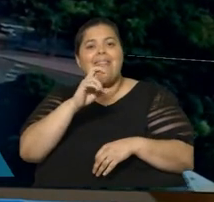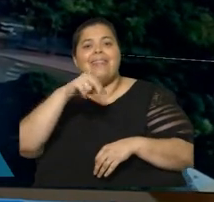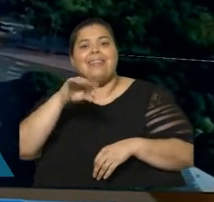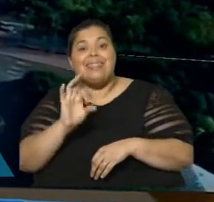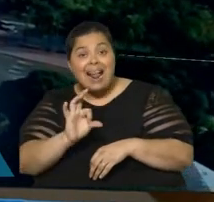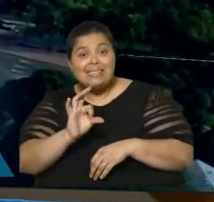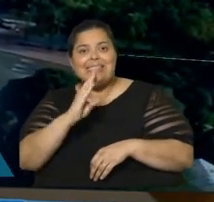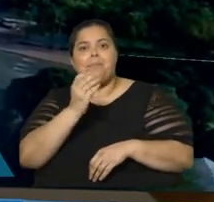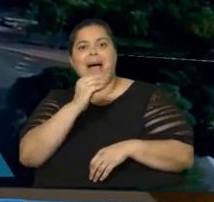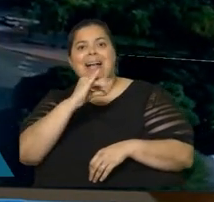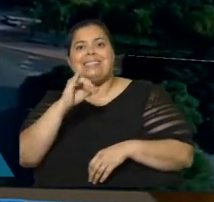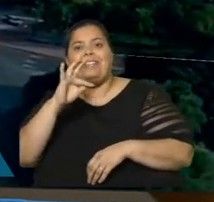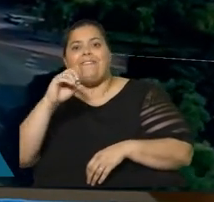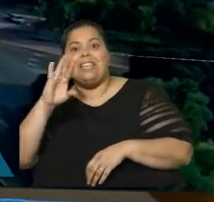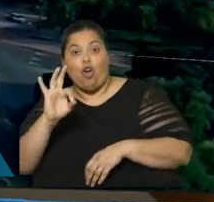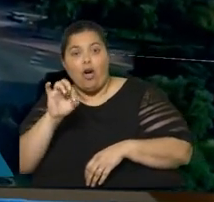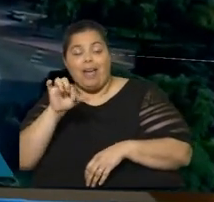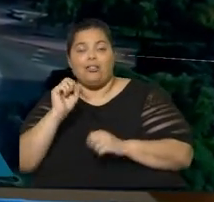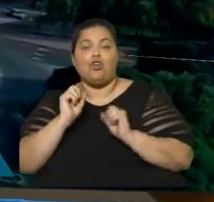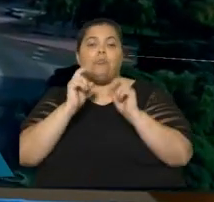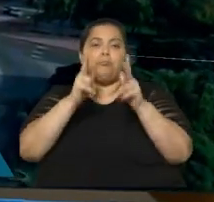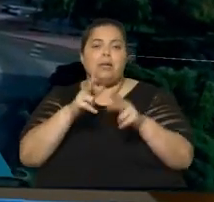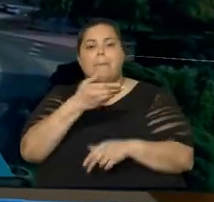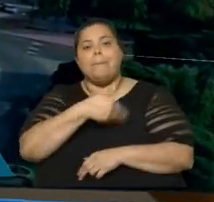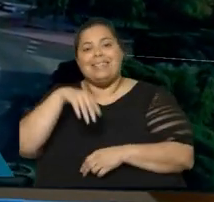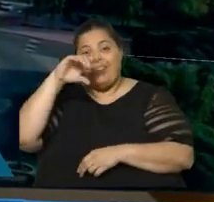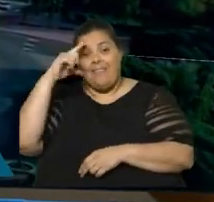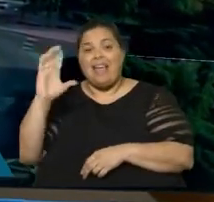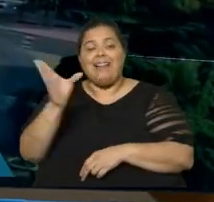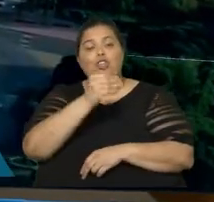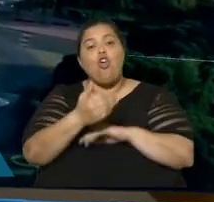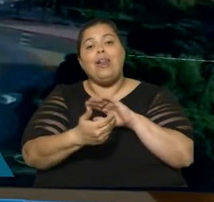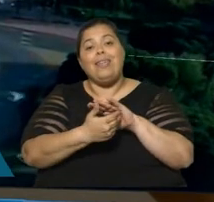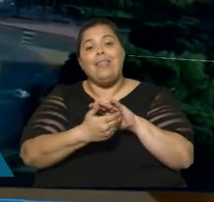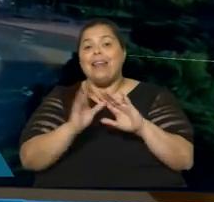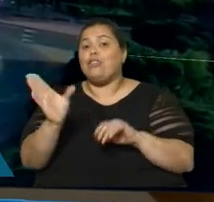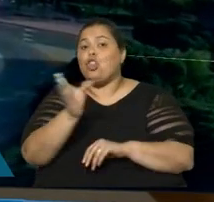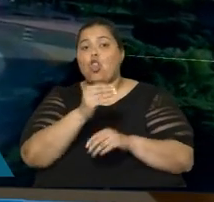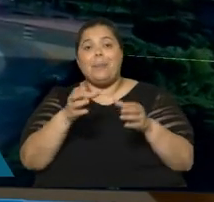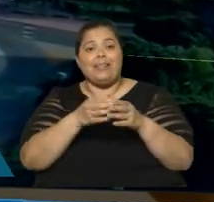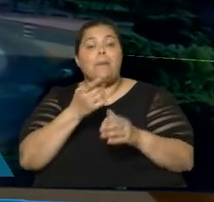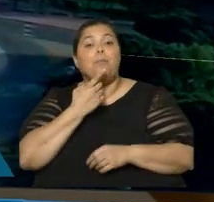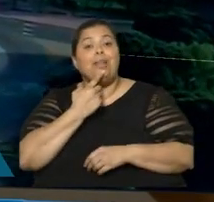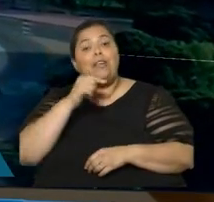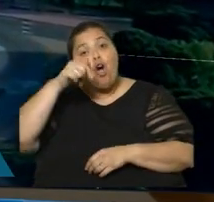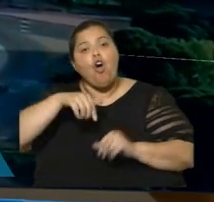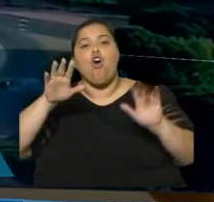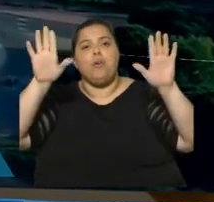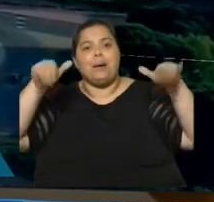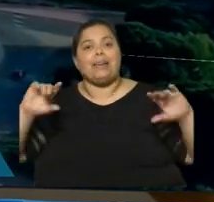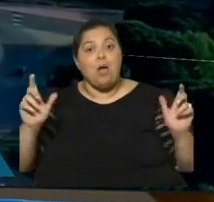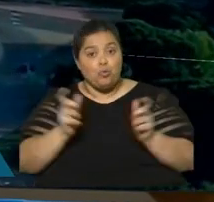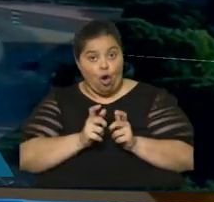comunicada por el presidente de la República a los líderes de todos los partidos políticos, quienes se fueron convocados hoy a una reunión en